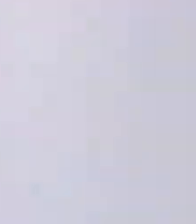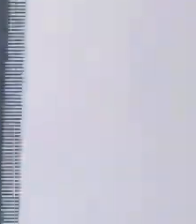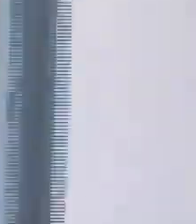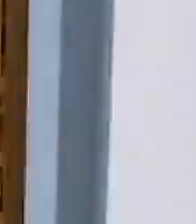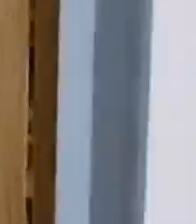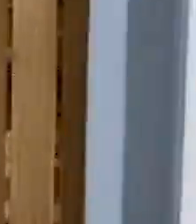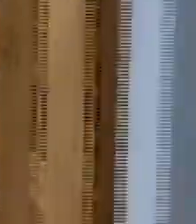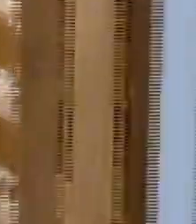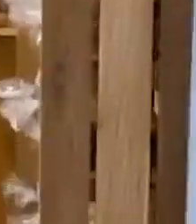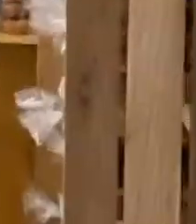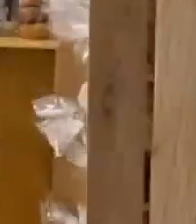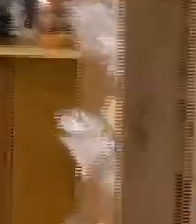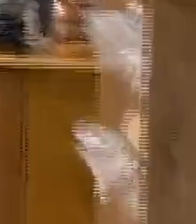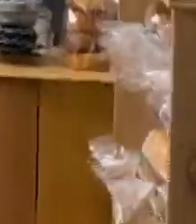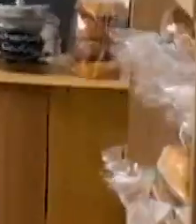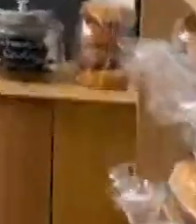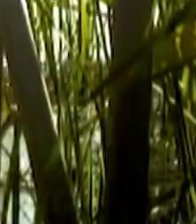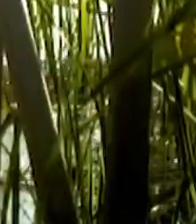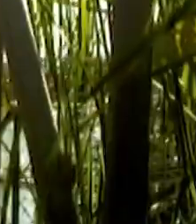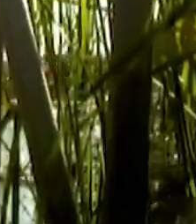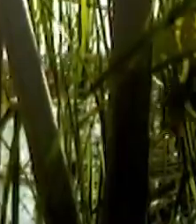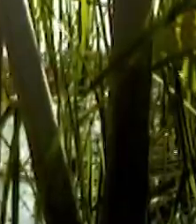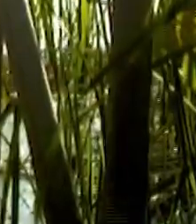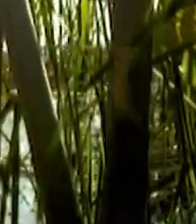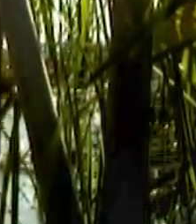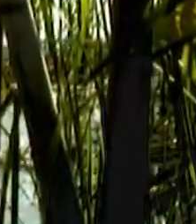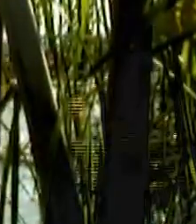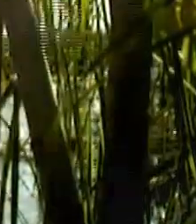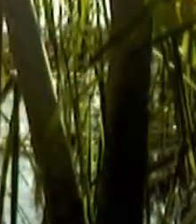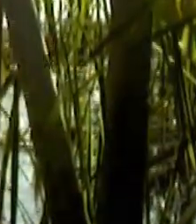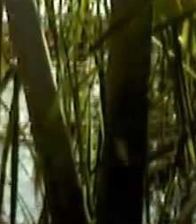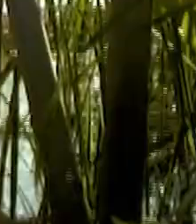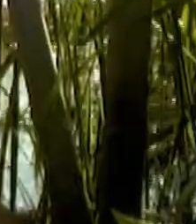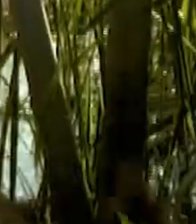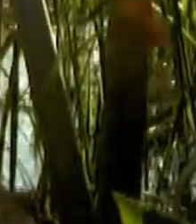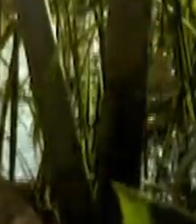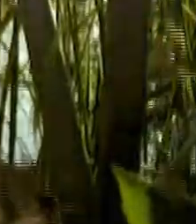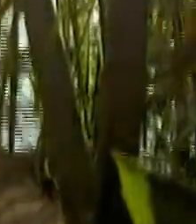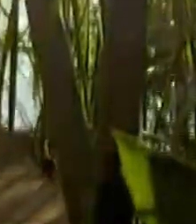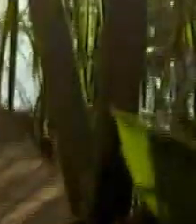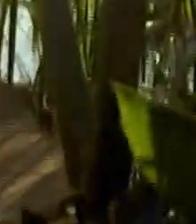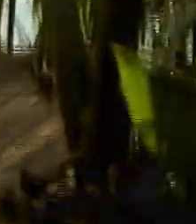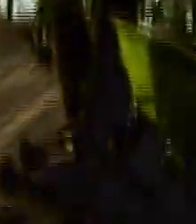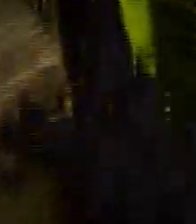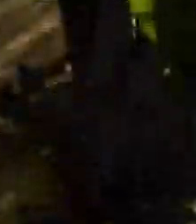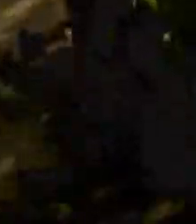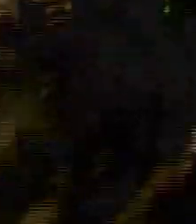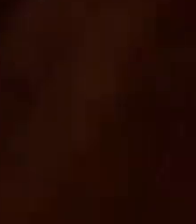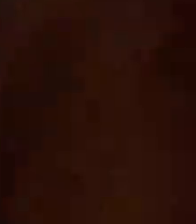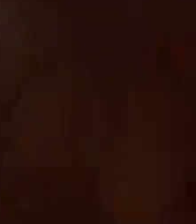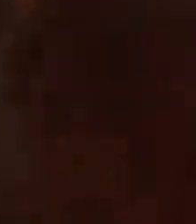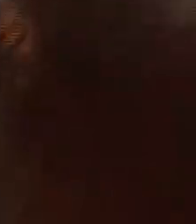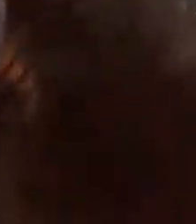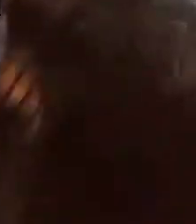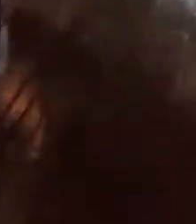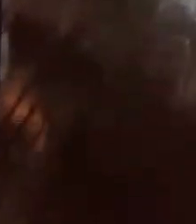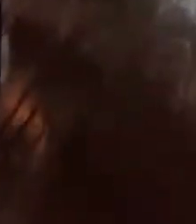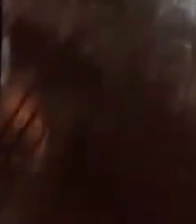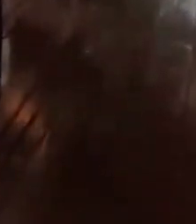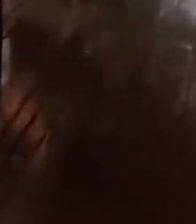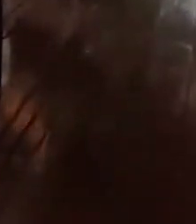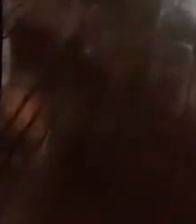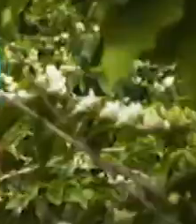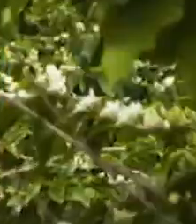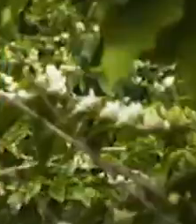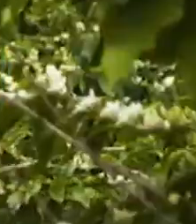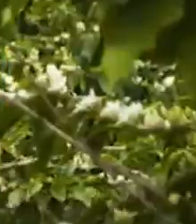manos y mantener la distancia. Yo tuve COVID, pasé por momentos muy duros y no quiero eso para mi familia ni